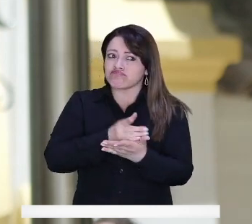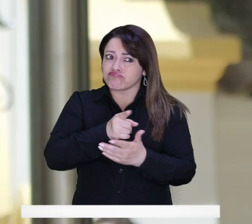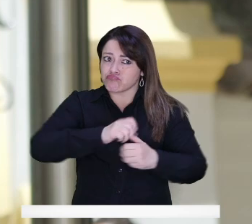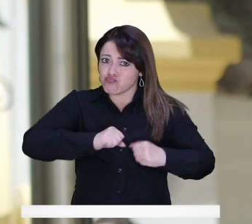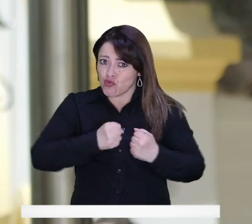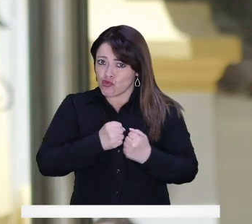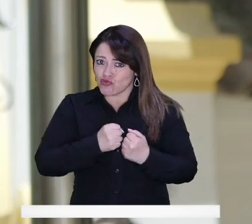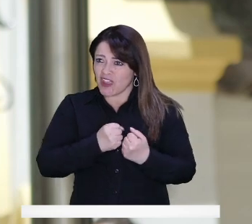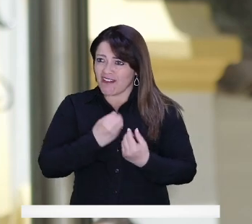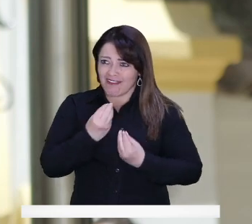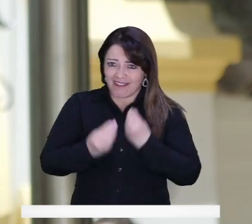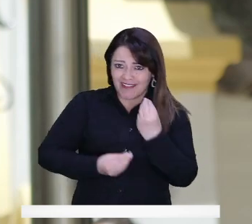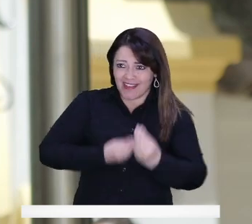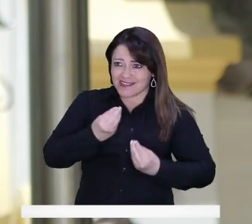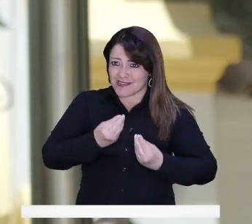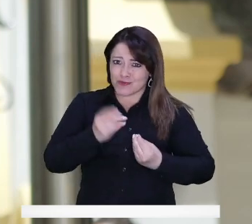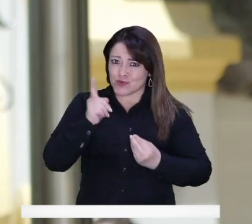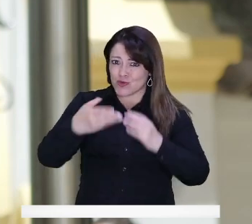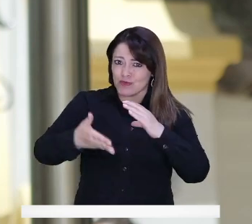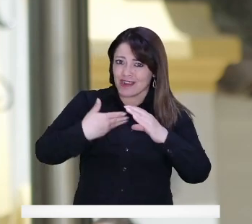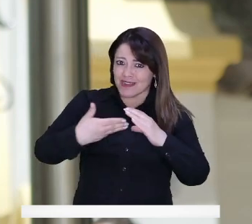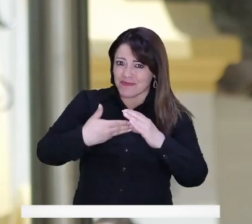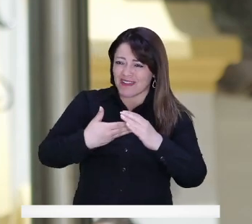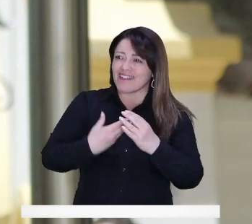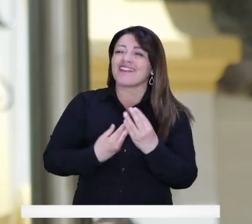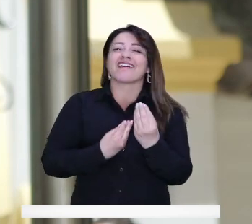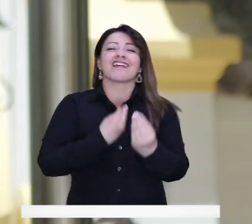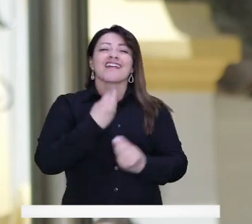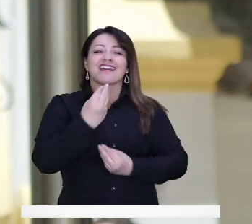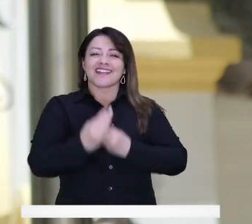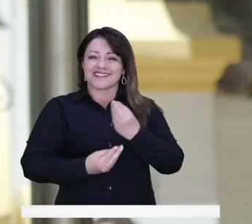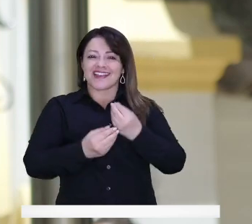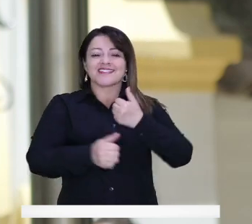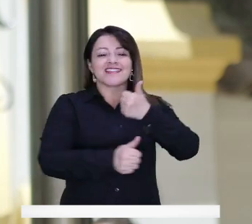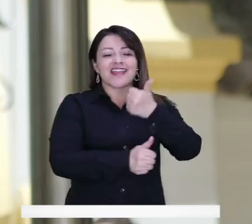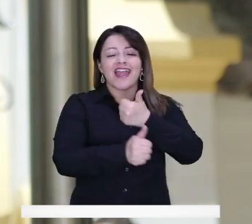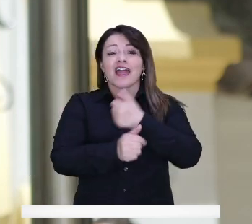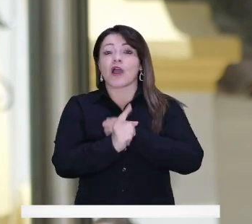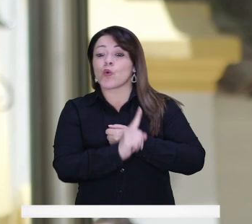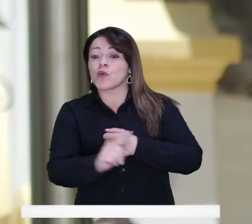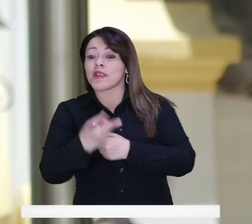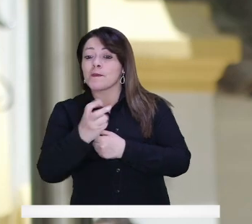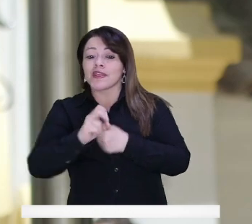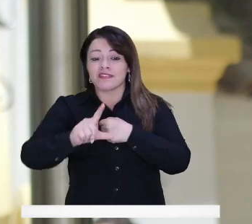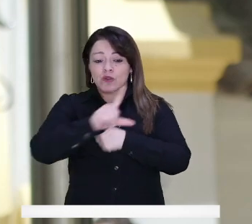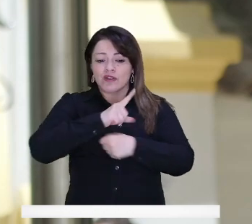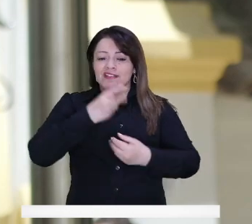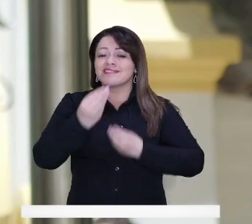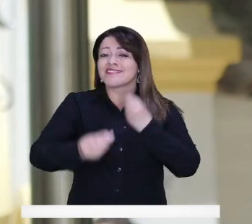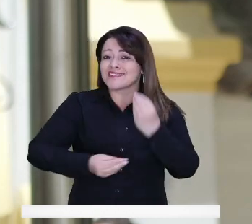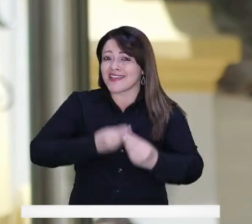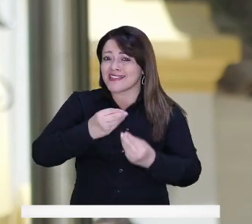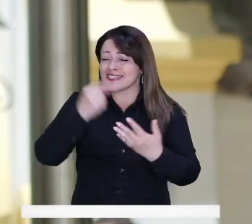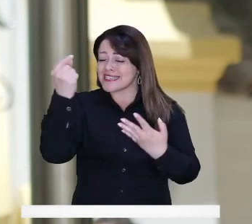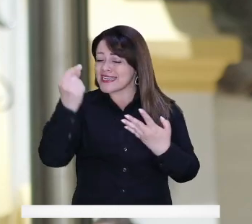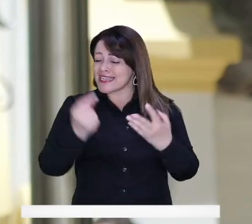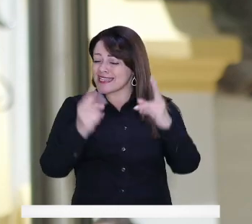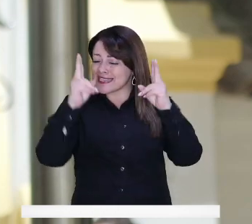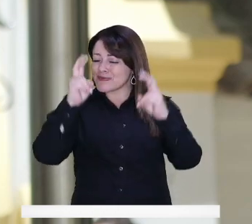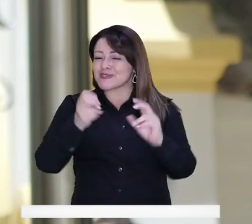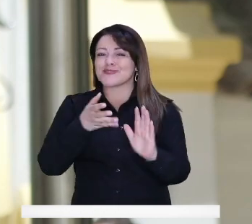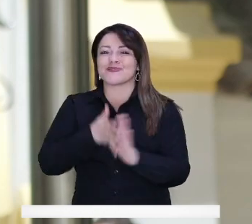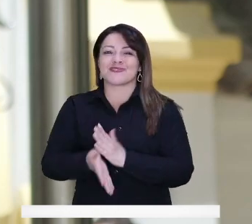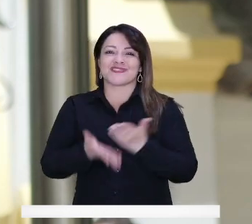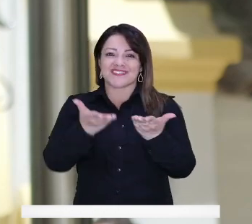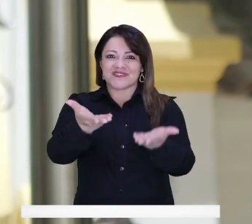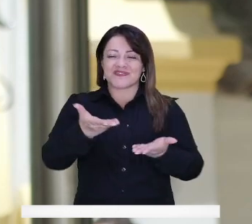Bogotá preparada precisamente para este tema? ¿Cómo se está trabajando a nivel de cada una de las localidades? De esto y mucho más estaremos hablando hoy